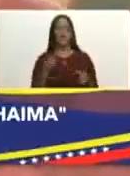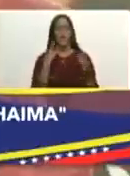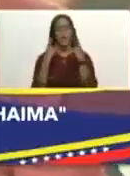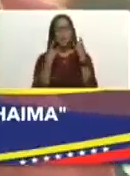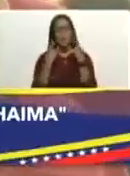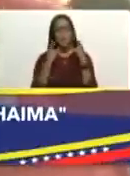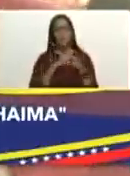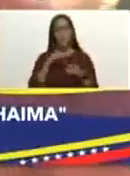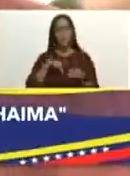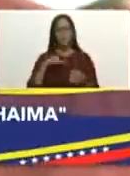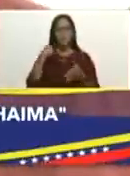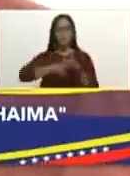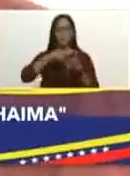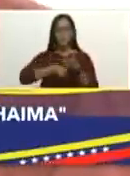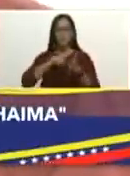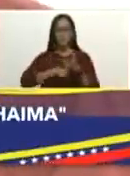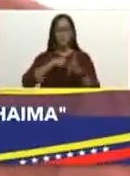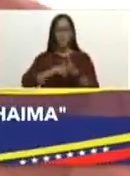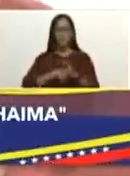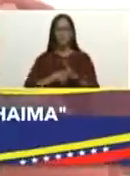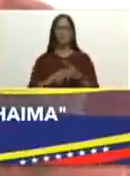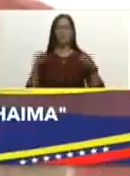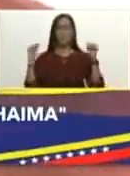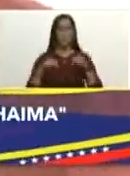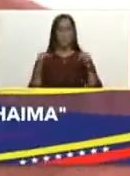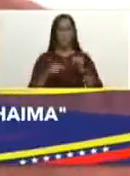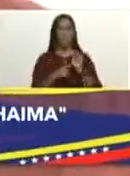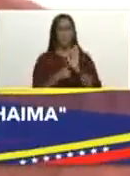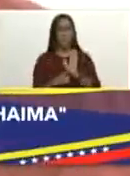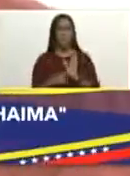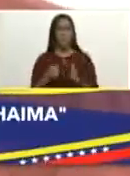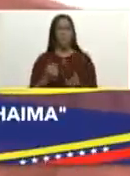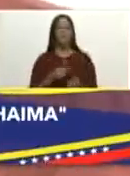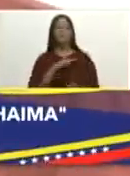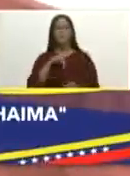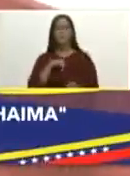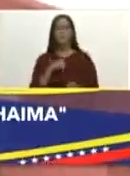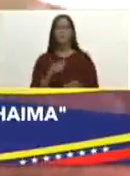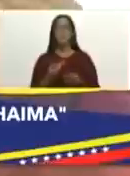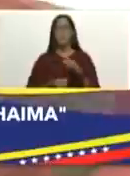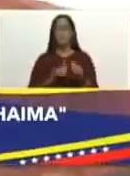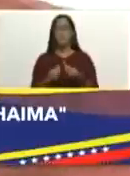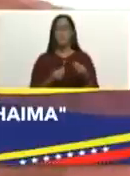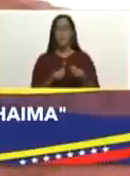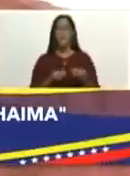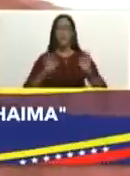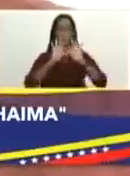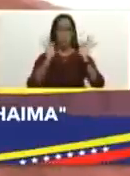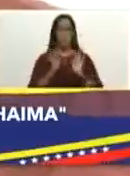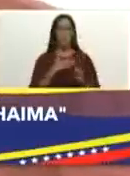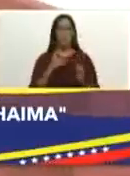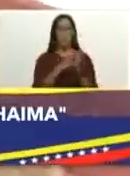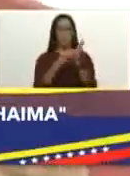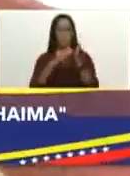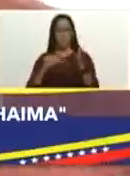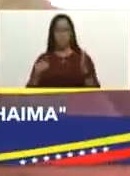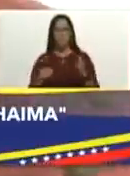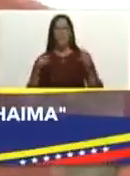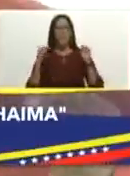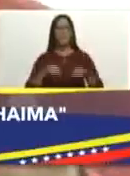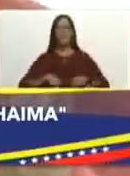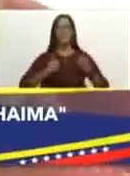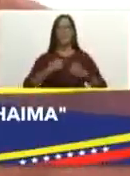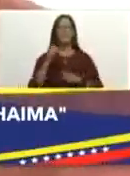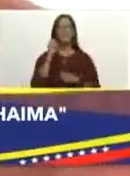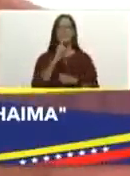luchando con esta macoya? Y es la prueba de lo que nos estamos mostrando. Es el modelo que queremos replicar en esas más de